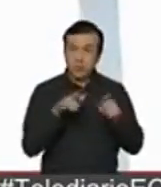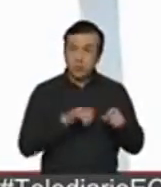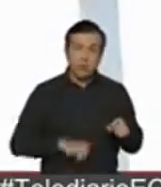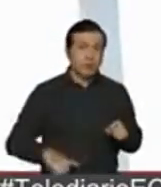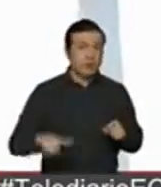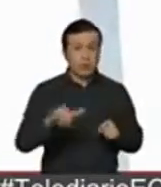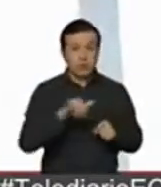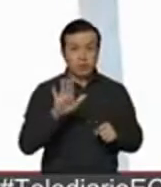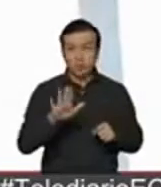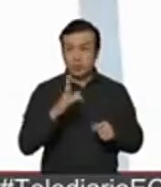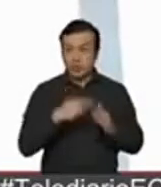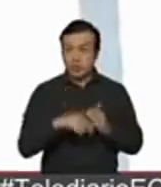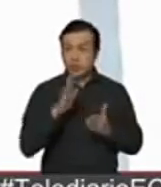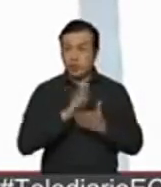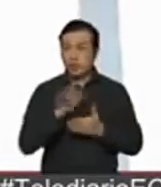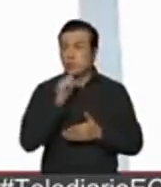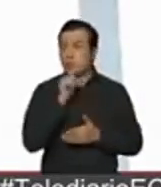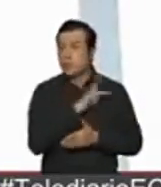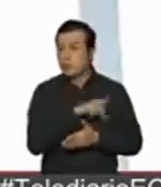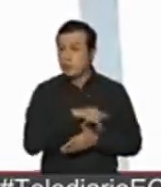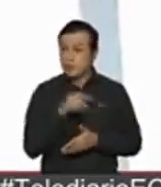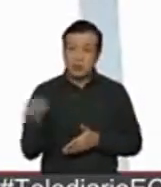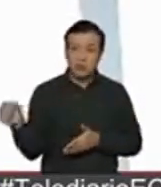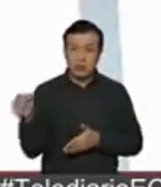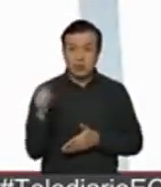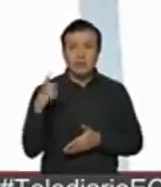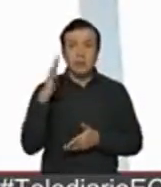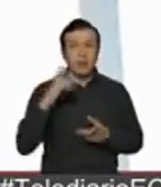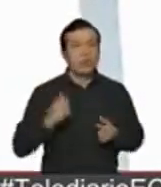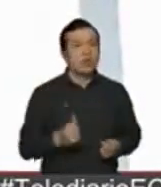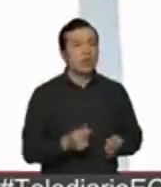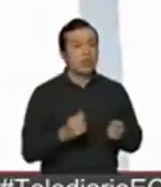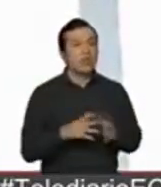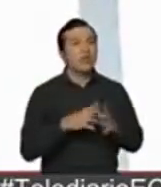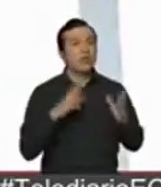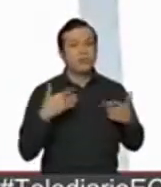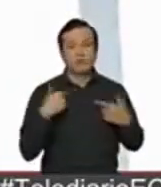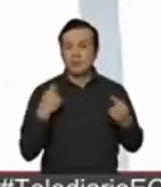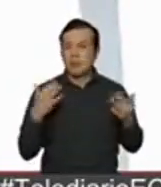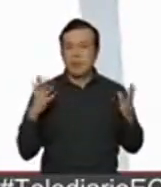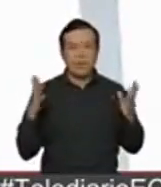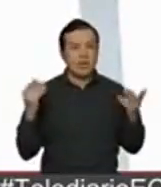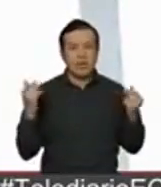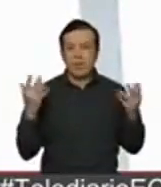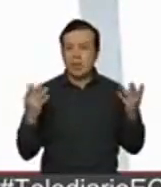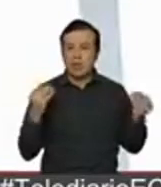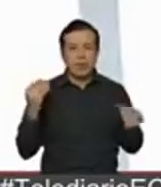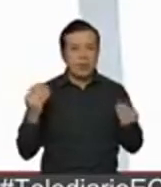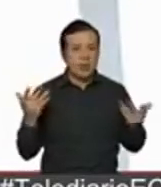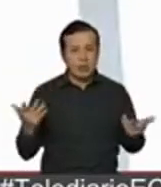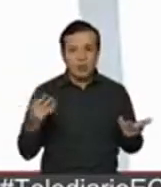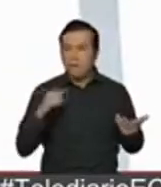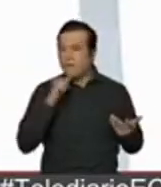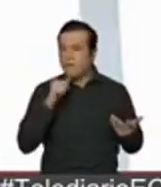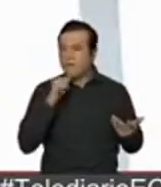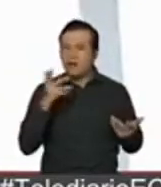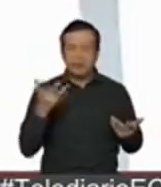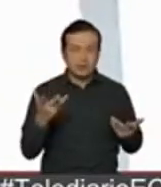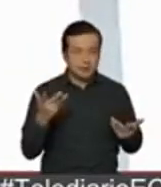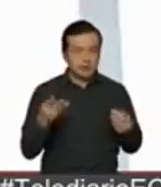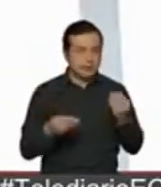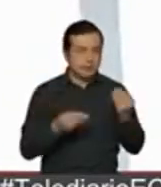tenga que llevar a sus hijos al colegio privado, eso elevaría muchísimo el gasto público, pero no tengo ingresos suficientes para hacer frente a esa demanda. Entonces,